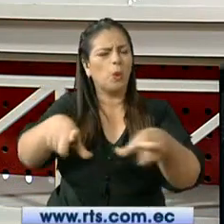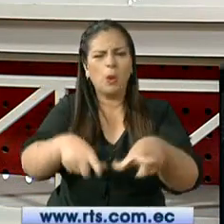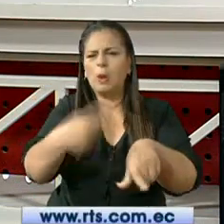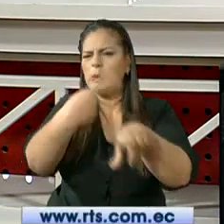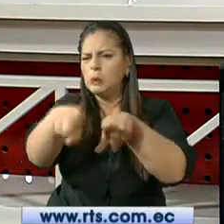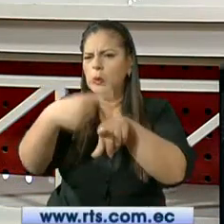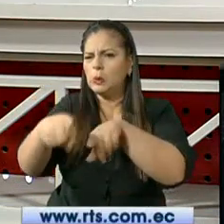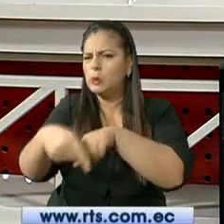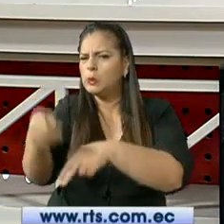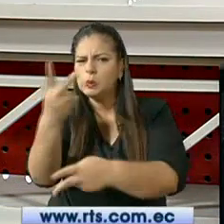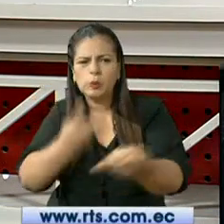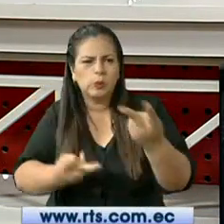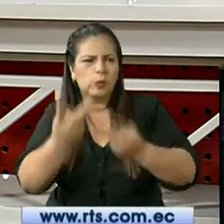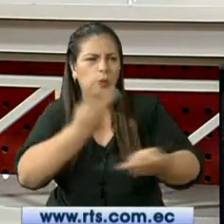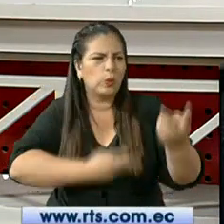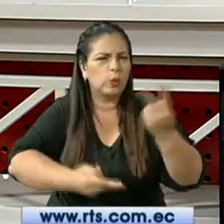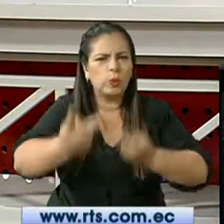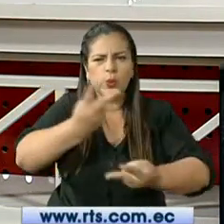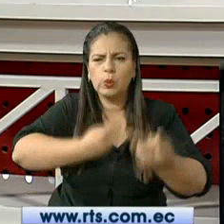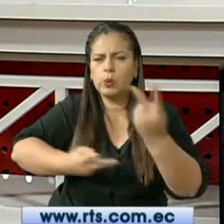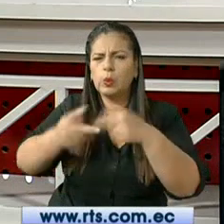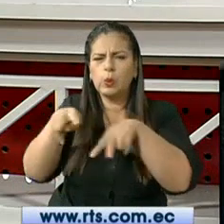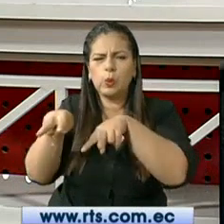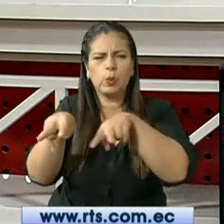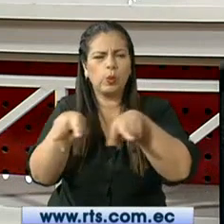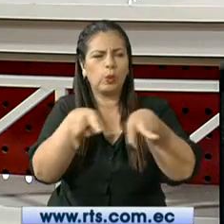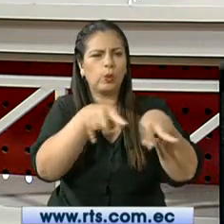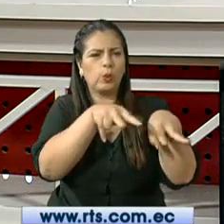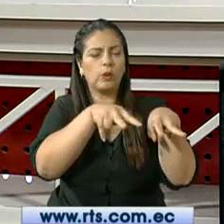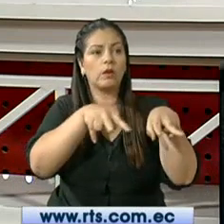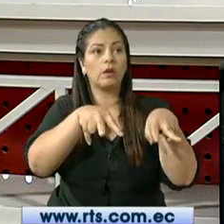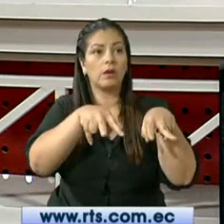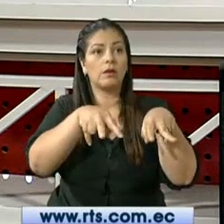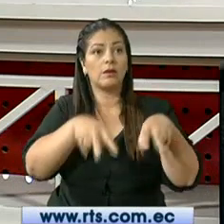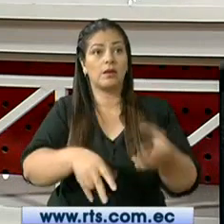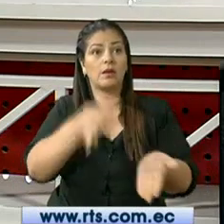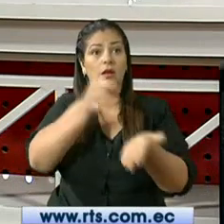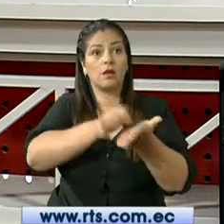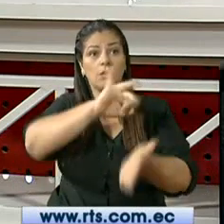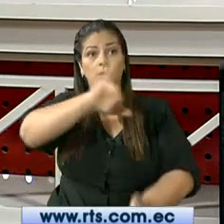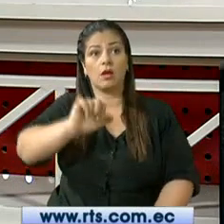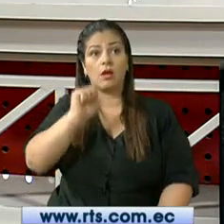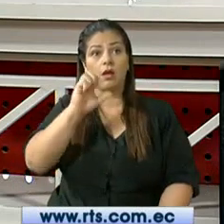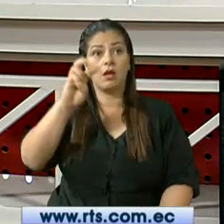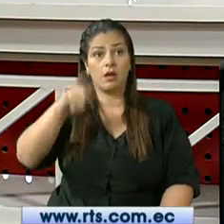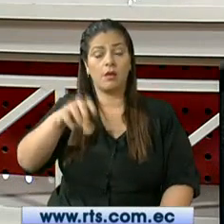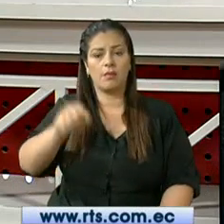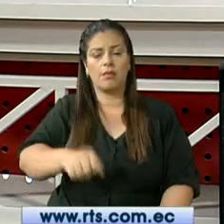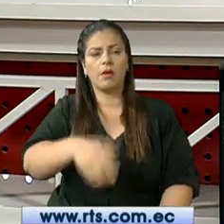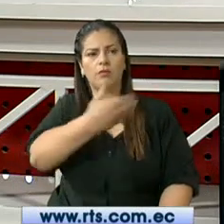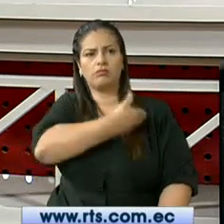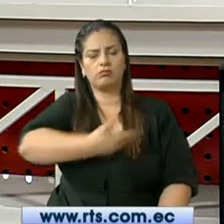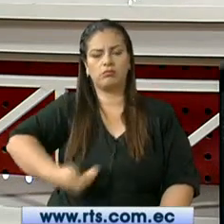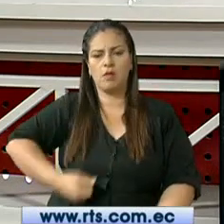cantón Jama, los damnificados recibieron el mensaje solidario del primer mandatario de la nación.